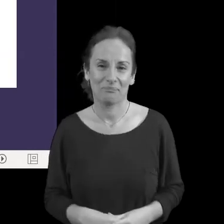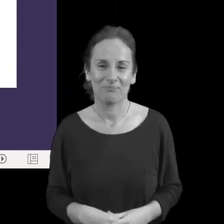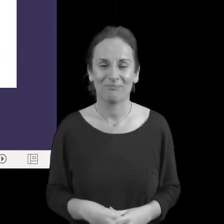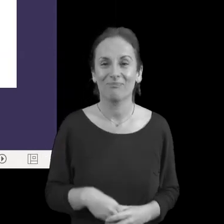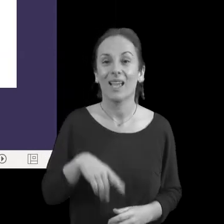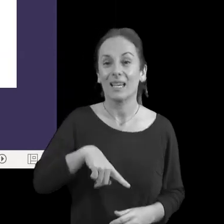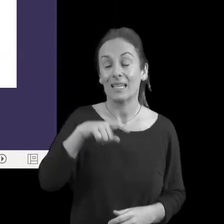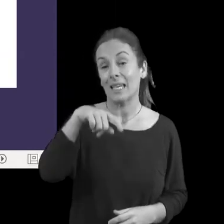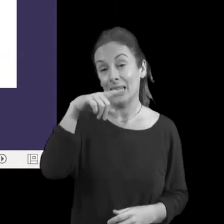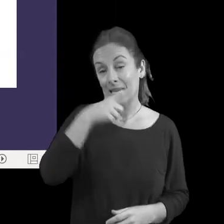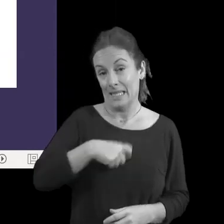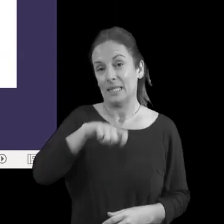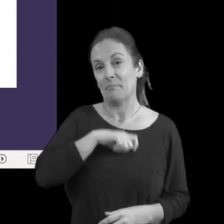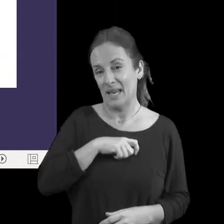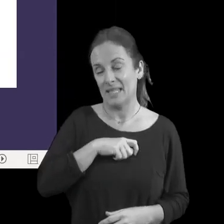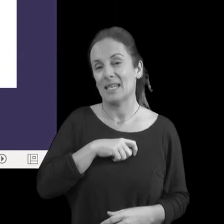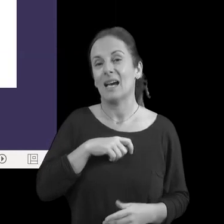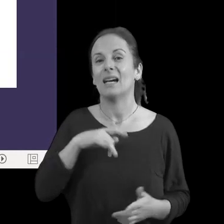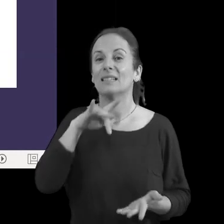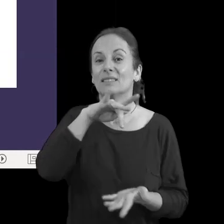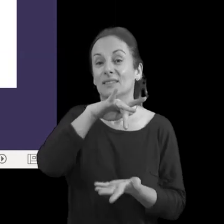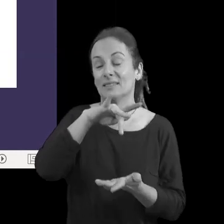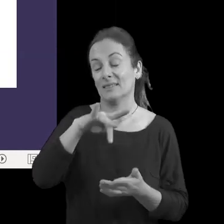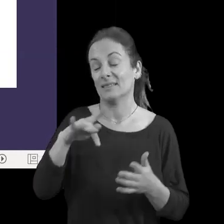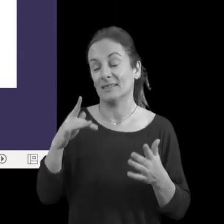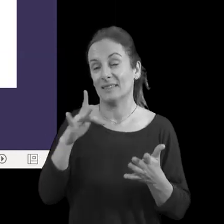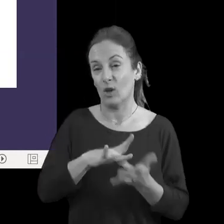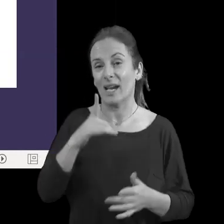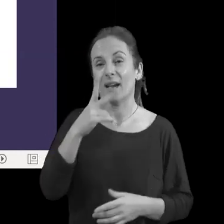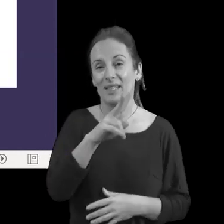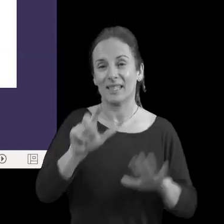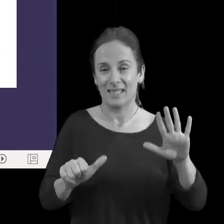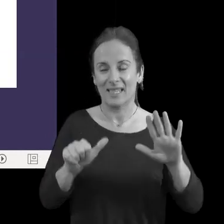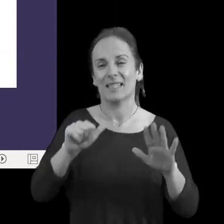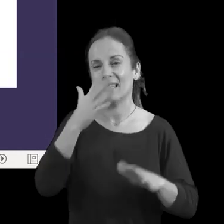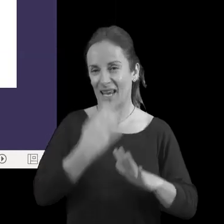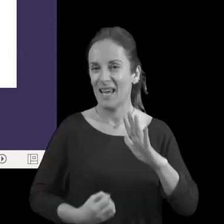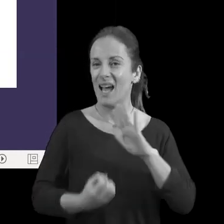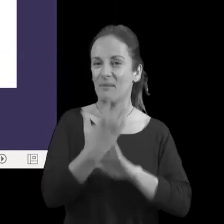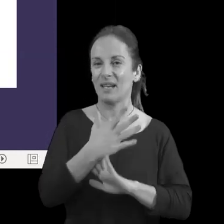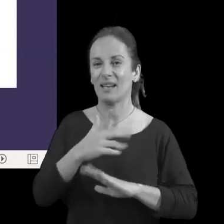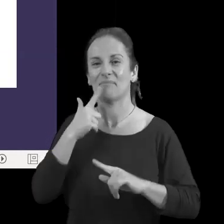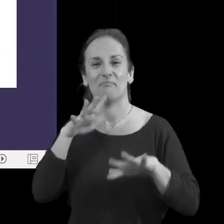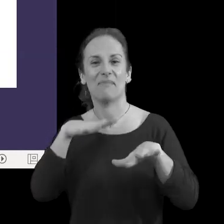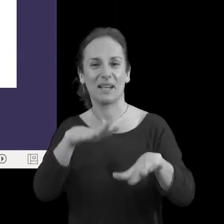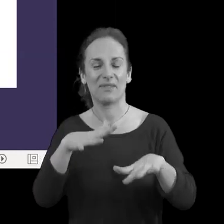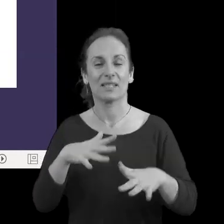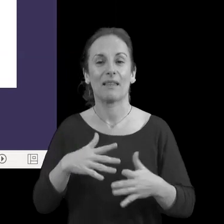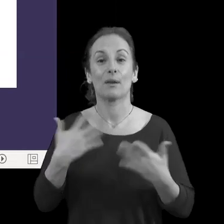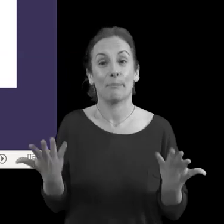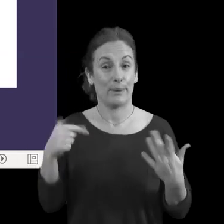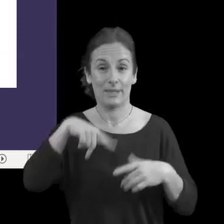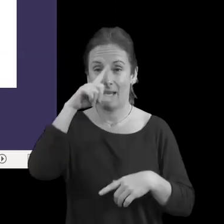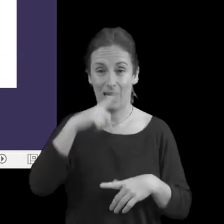para hablar de todas estas cuestiones, ¿no? Para salir a la calle y vernos, esta vez no va a poder ser, para escribir